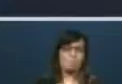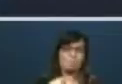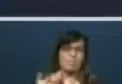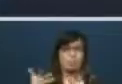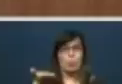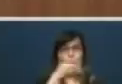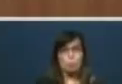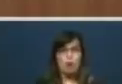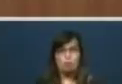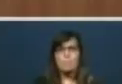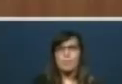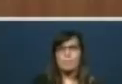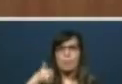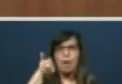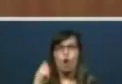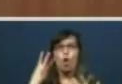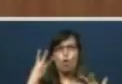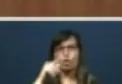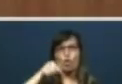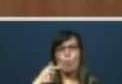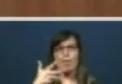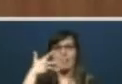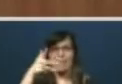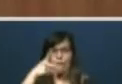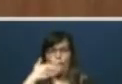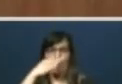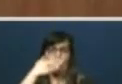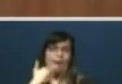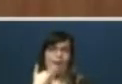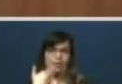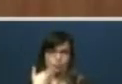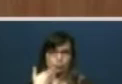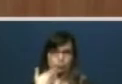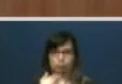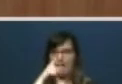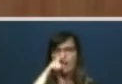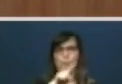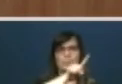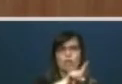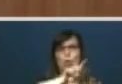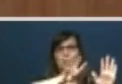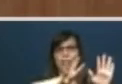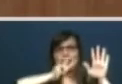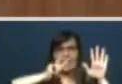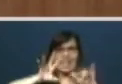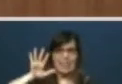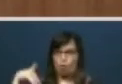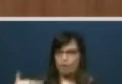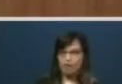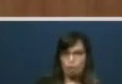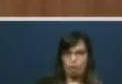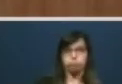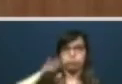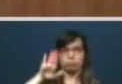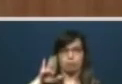incrementado en 8.5 años desde 1975 pero que también supone un factor estructural